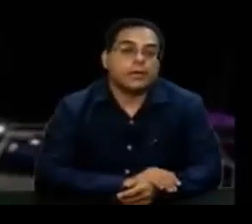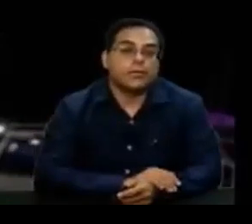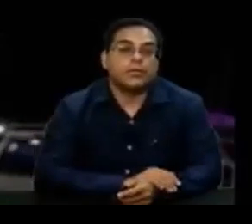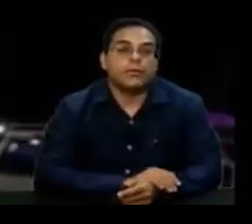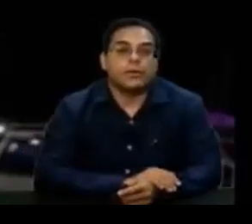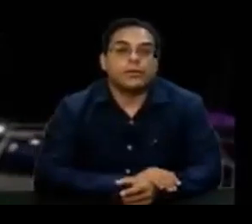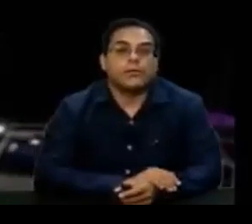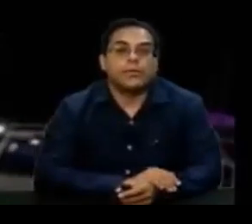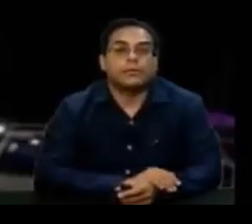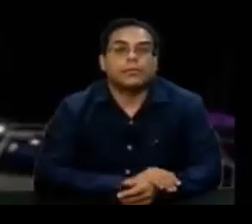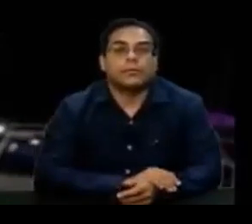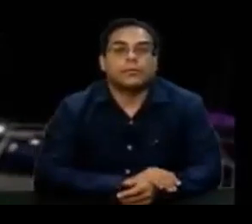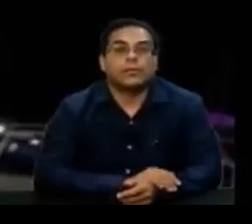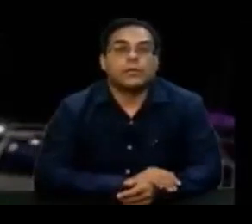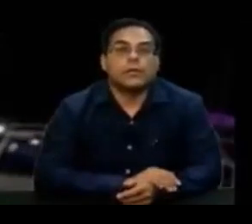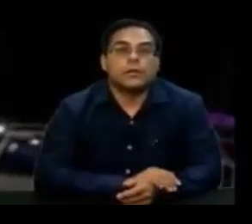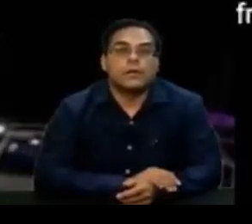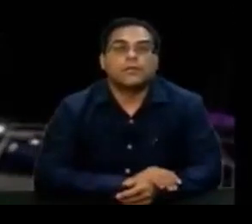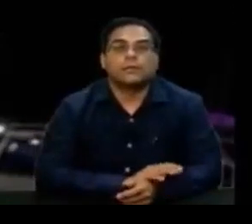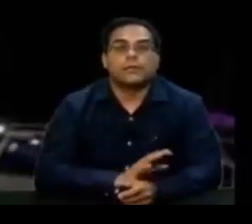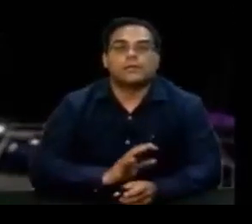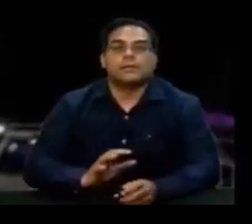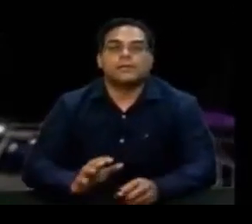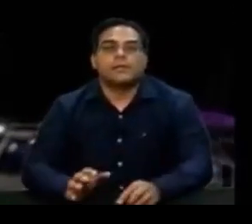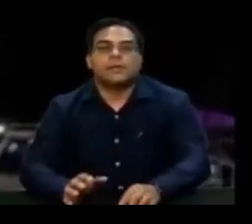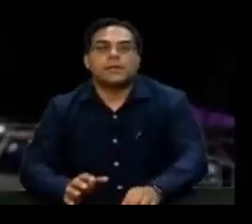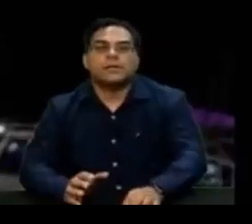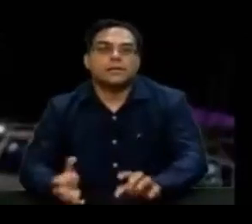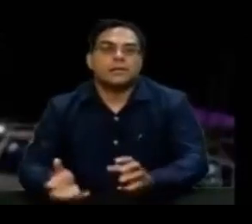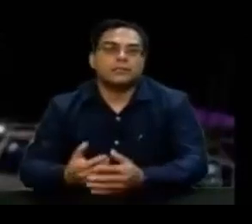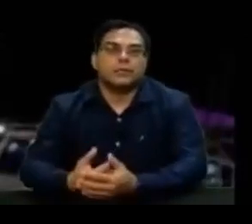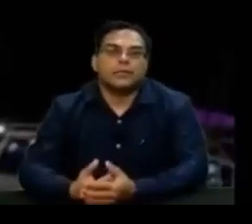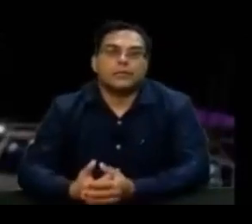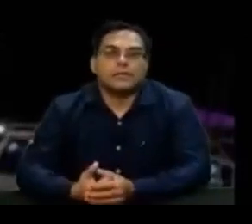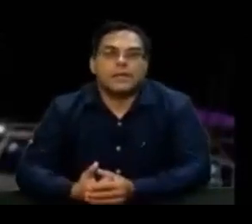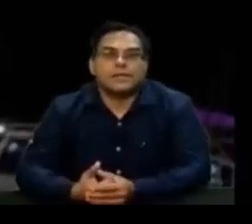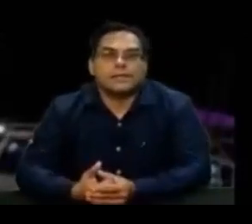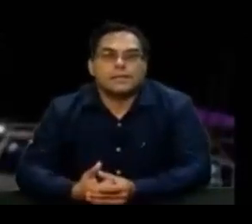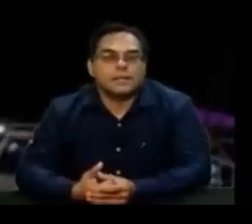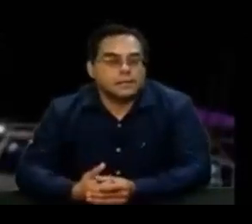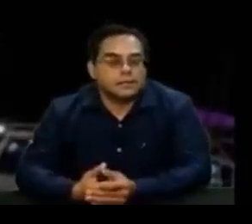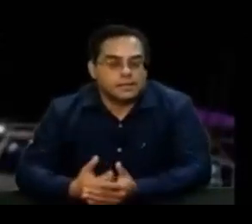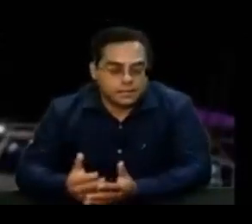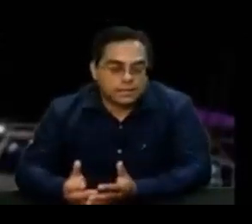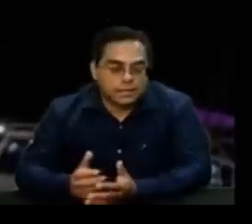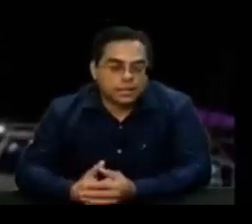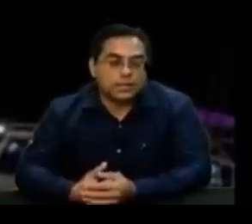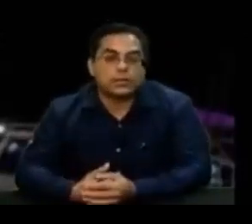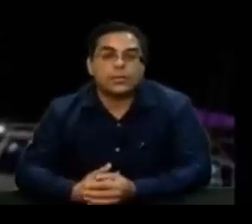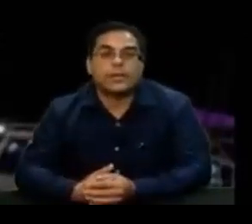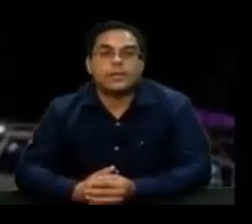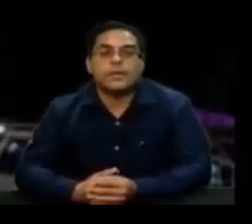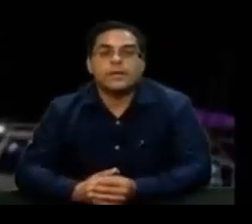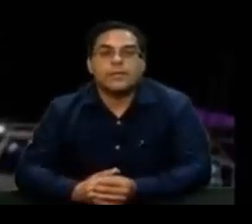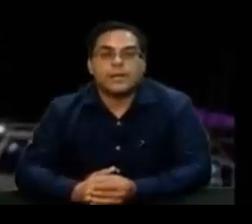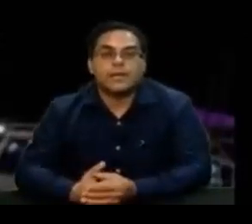favorable o no favorable a una fractura, ¿no? La Lefort 3 se inicia en la sutura frontonasal y se extiende a lo largo de la